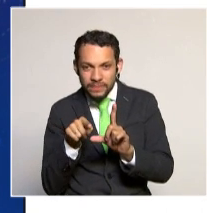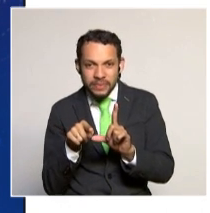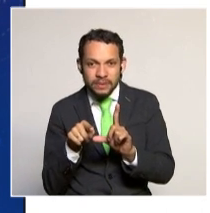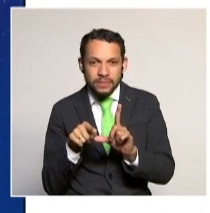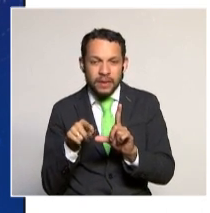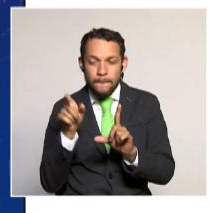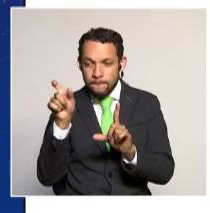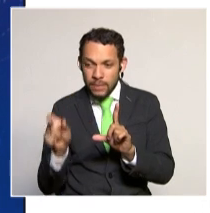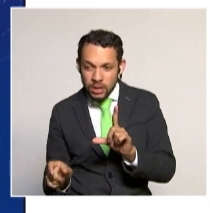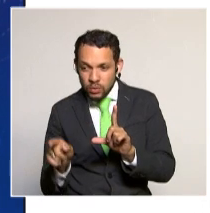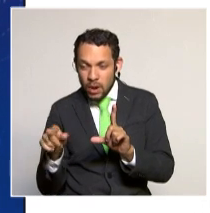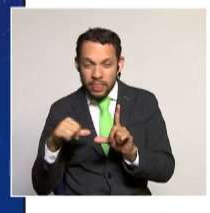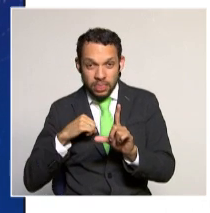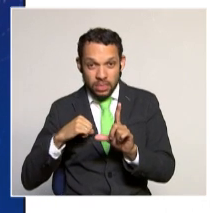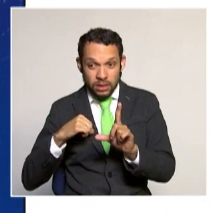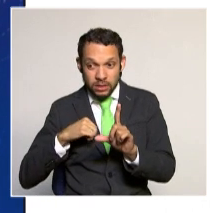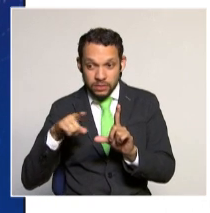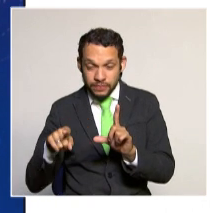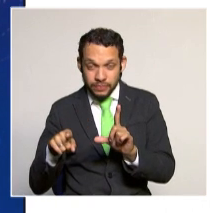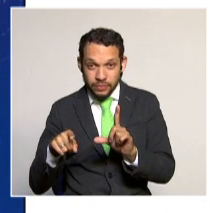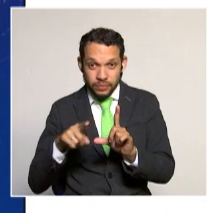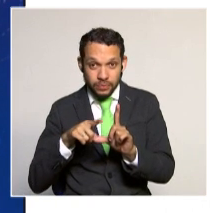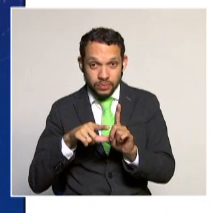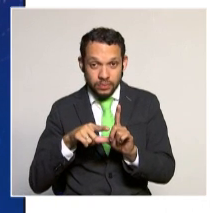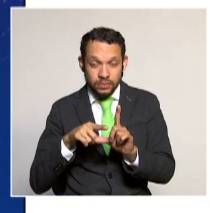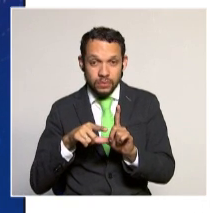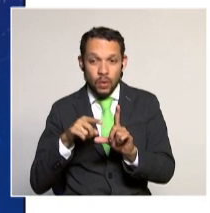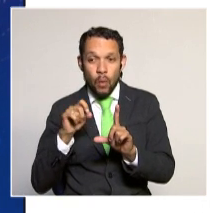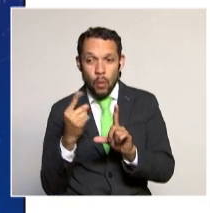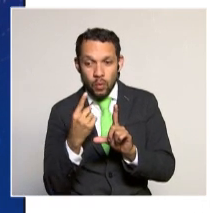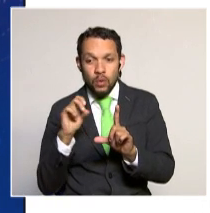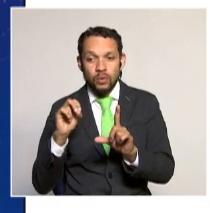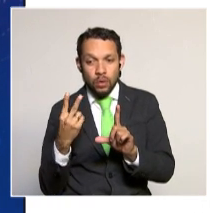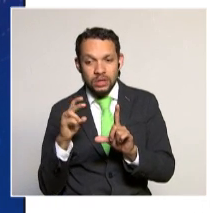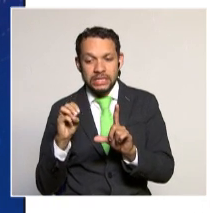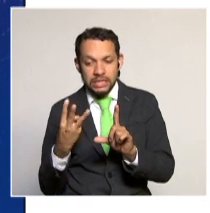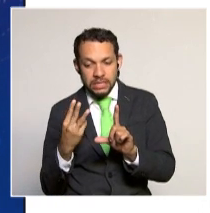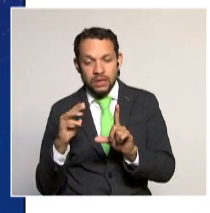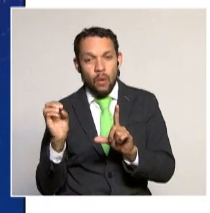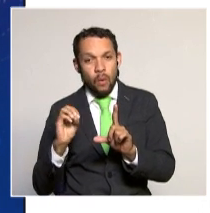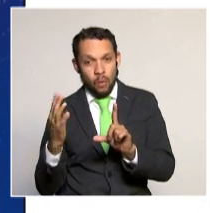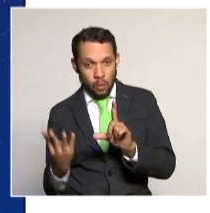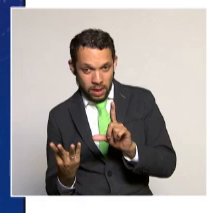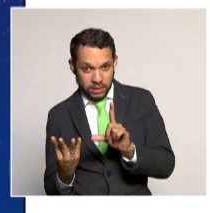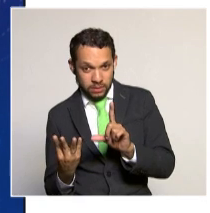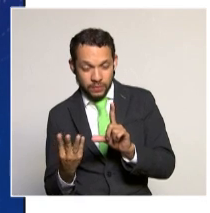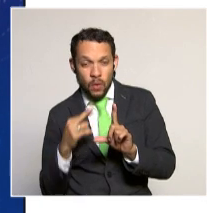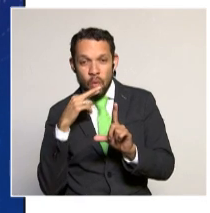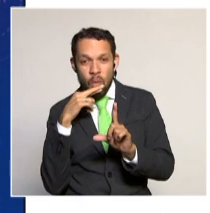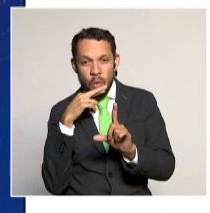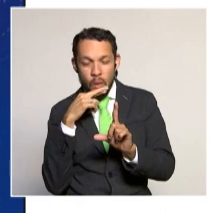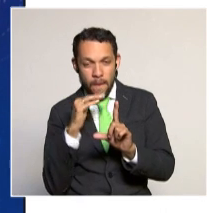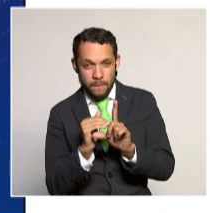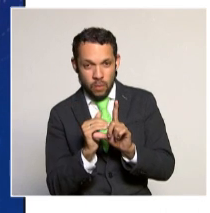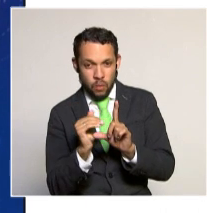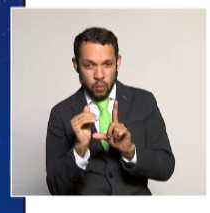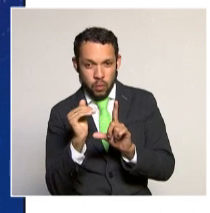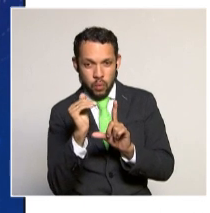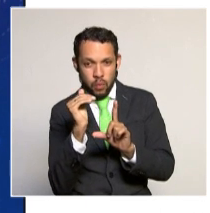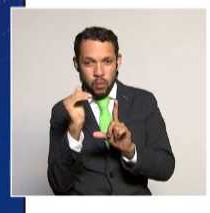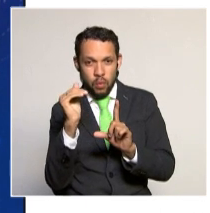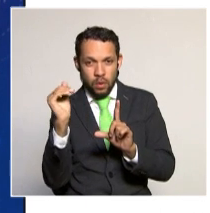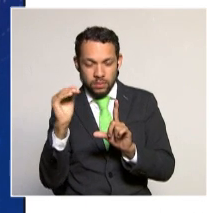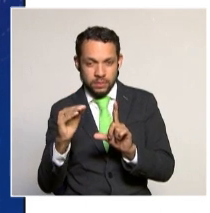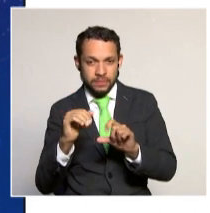Si la persona tiene niveles de 1, 2, 3, 4, que lo ve dirigiéndose hacia rojo, sería un indicativo de una